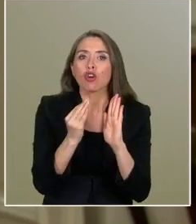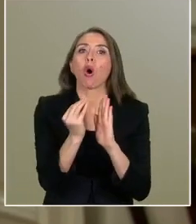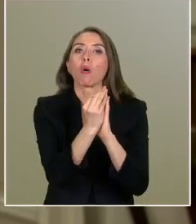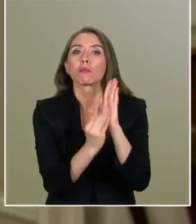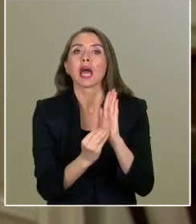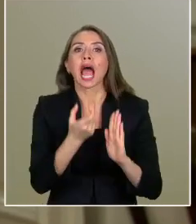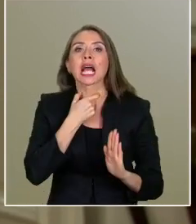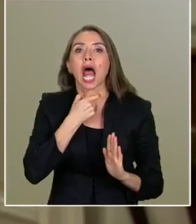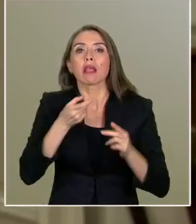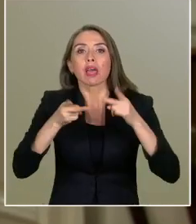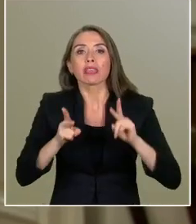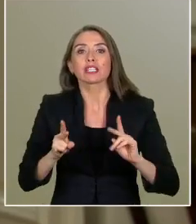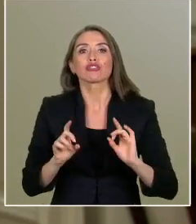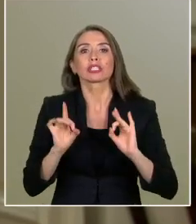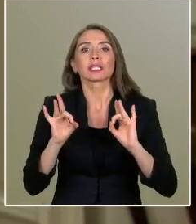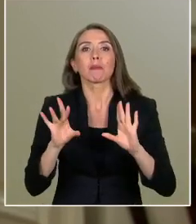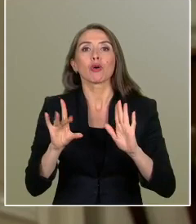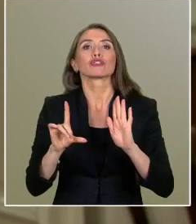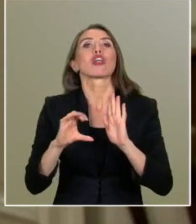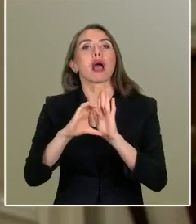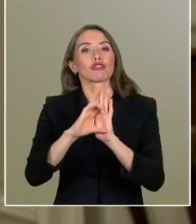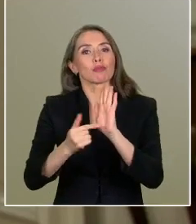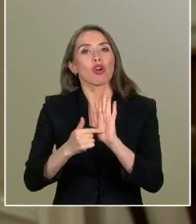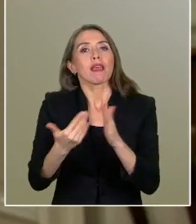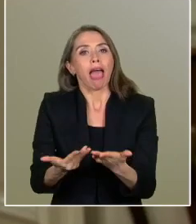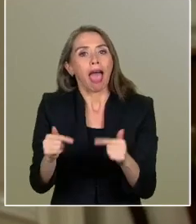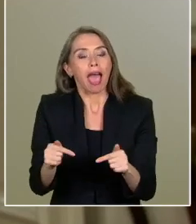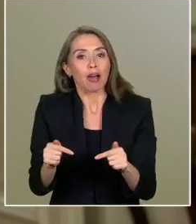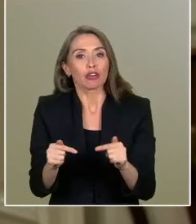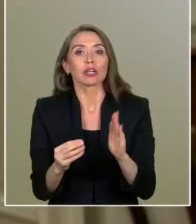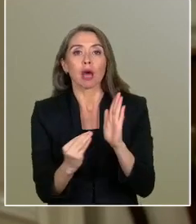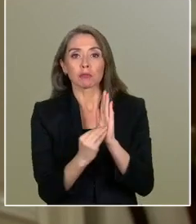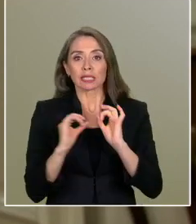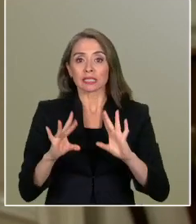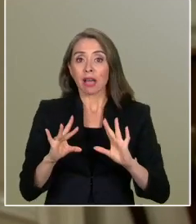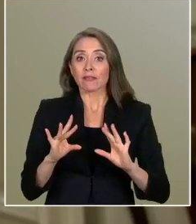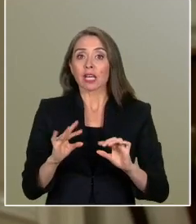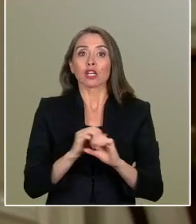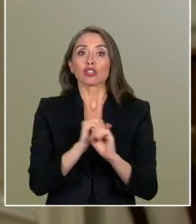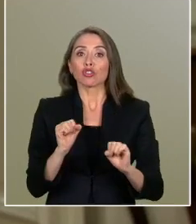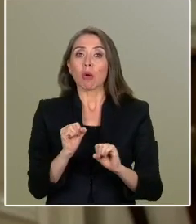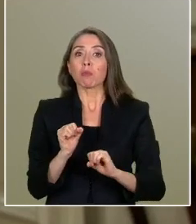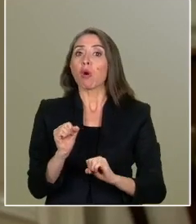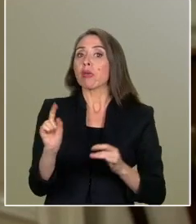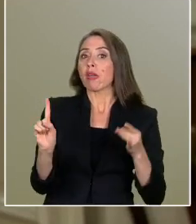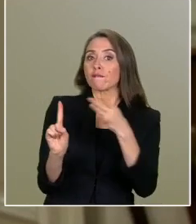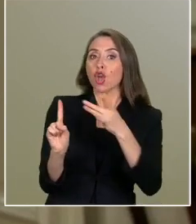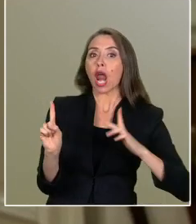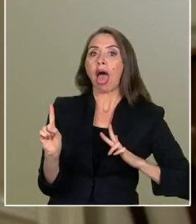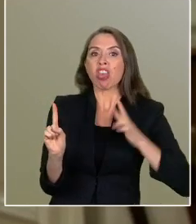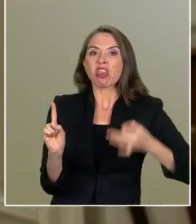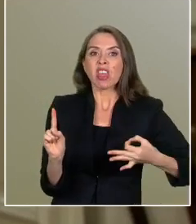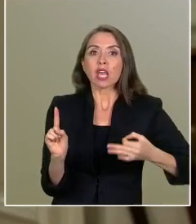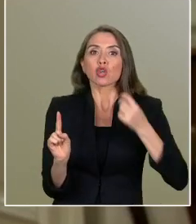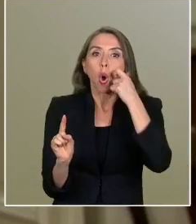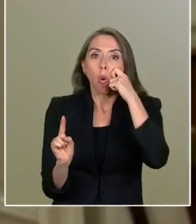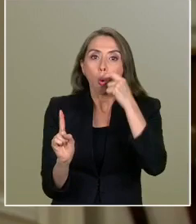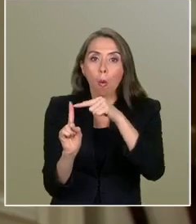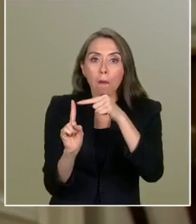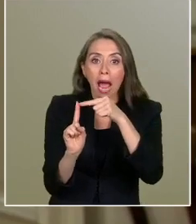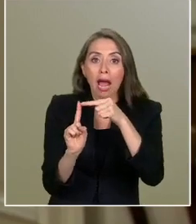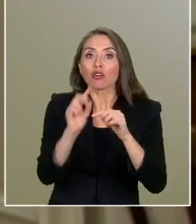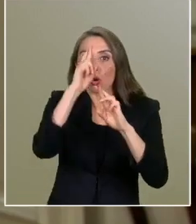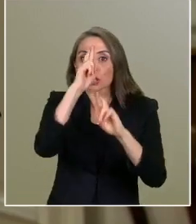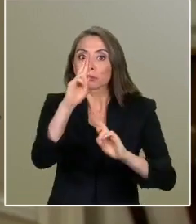derechos y garantías ya establecidos en el texto vigente establece la inviolabilidad de la dignidad humano y el respeto y protección